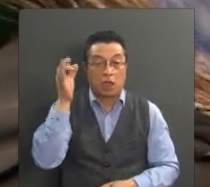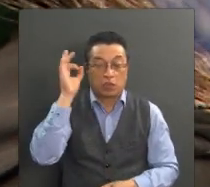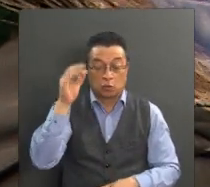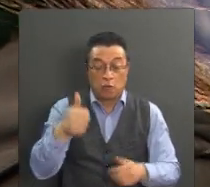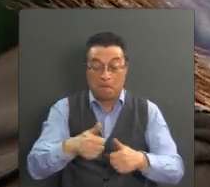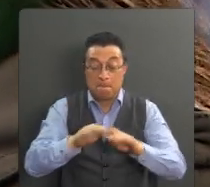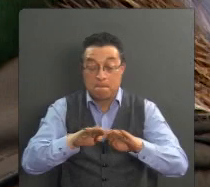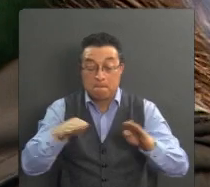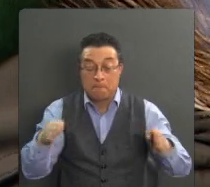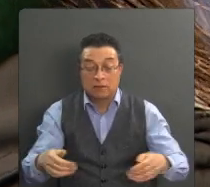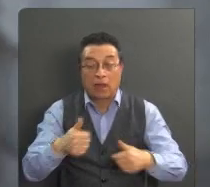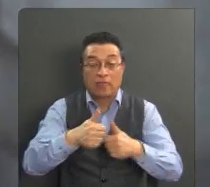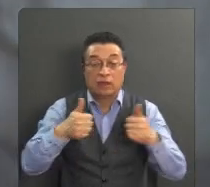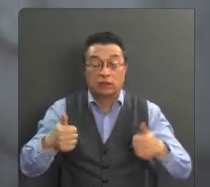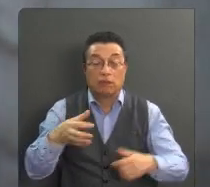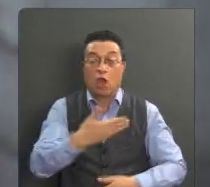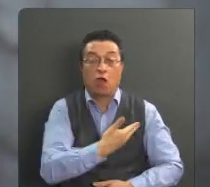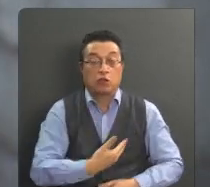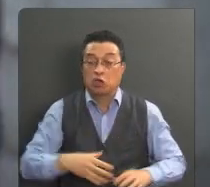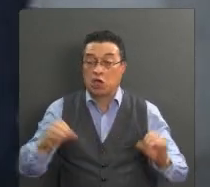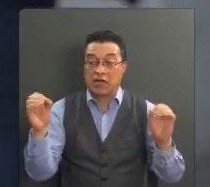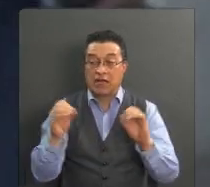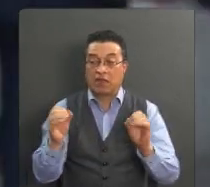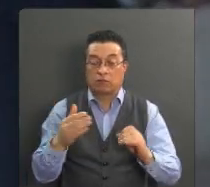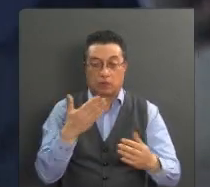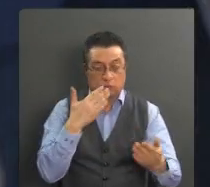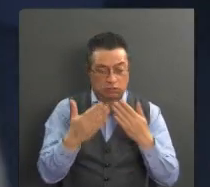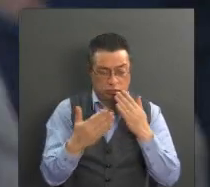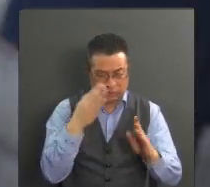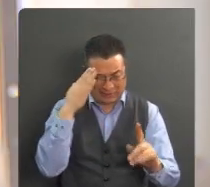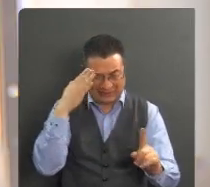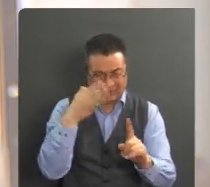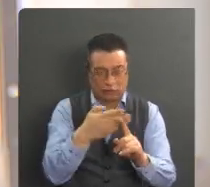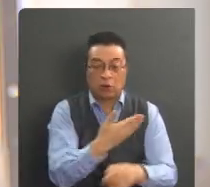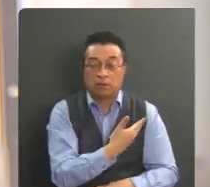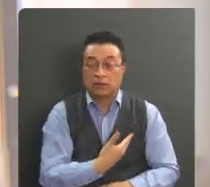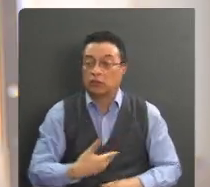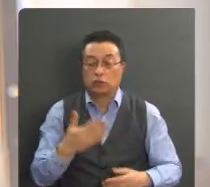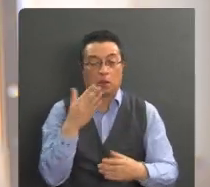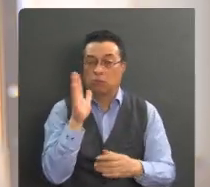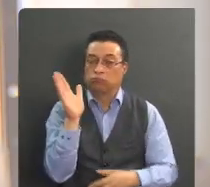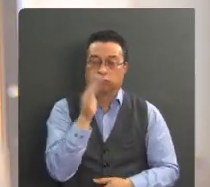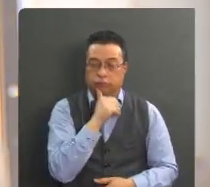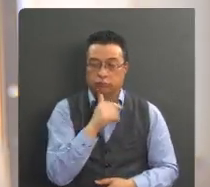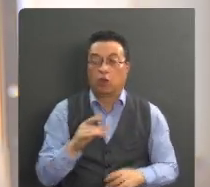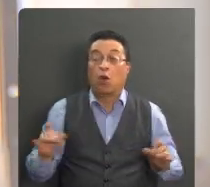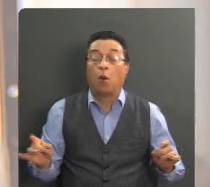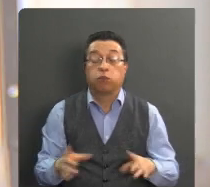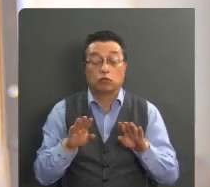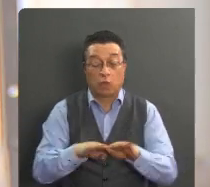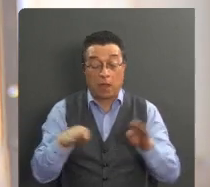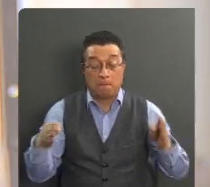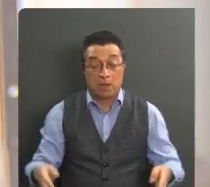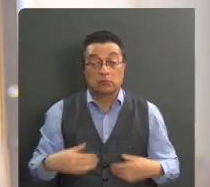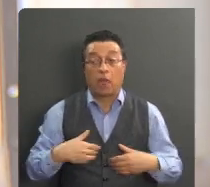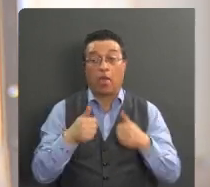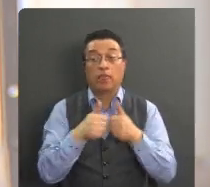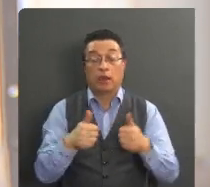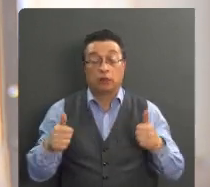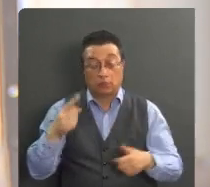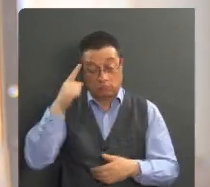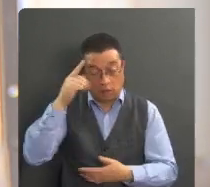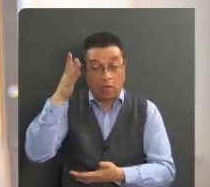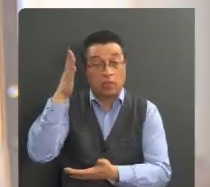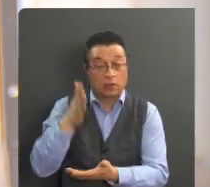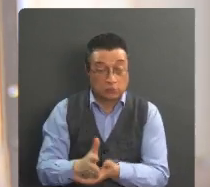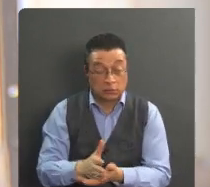directivas durante su gobierno. Diálogo directo con el presidente no hemos tenido. En caso que la mesa directiva decida que